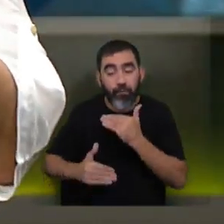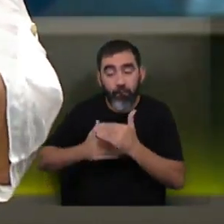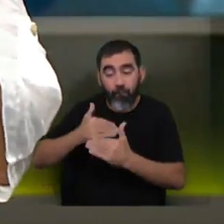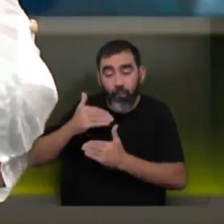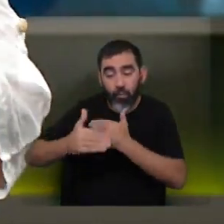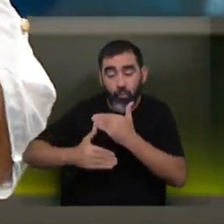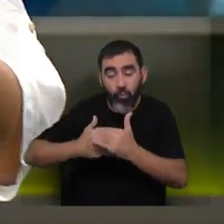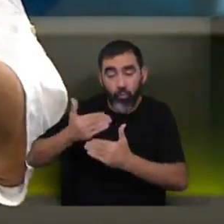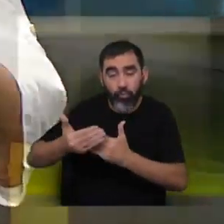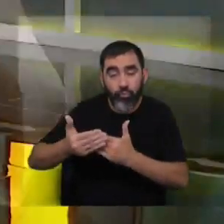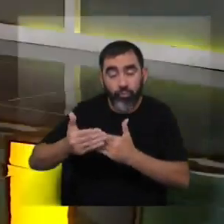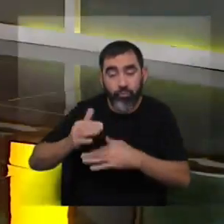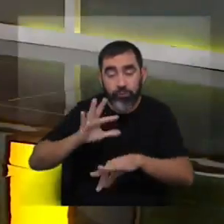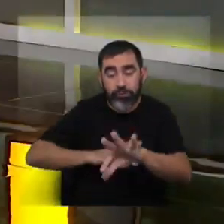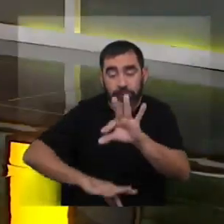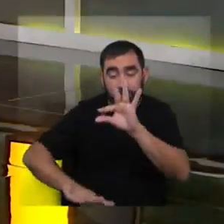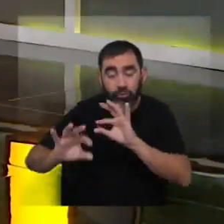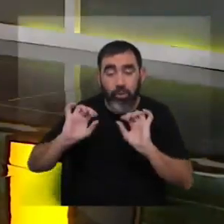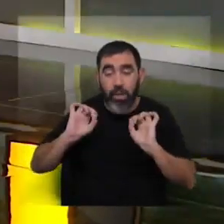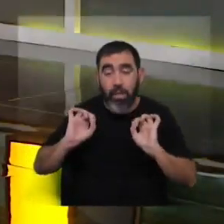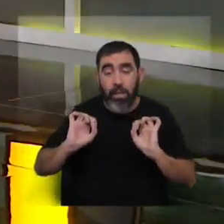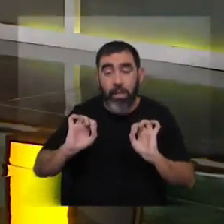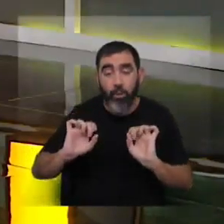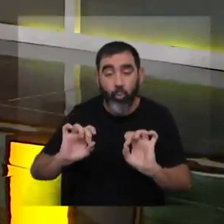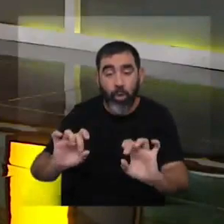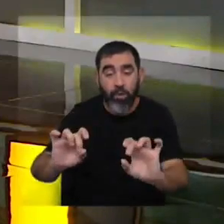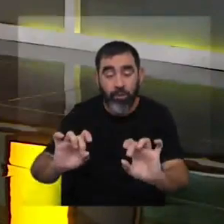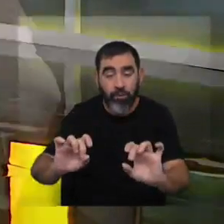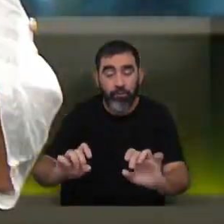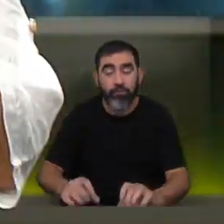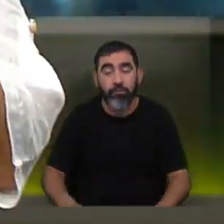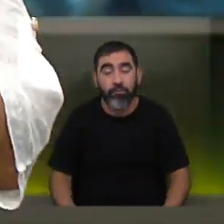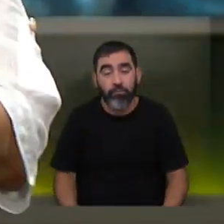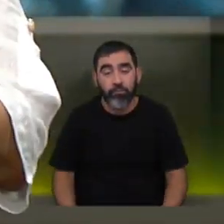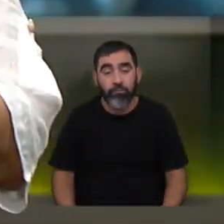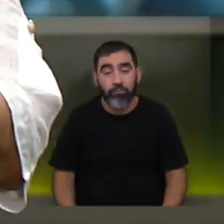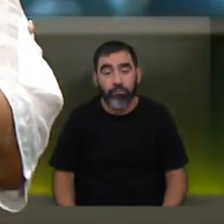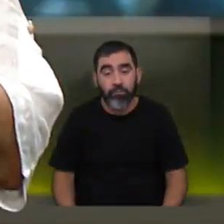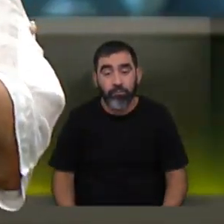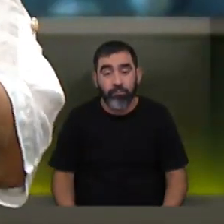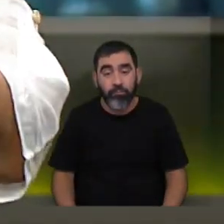variaciones se seleccionan de manera natural, ¿no? Claro. En